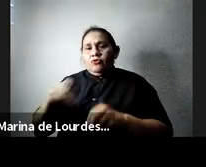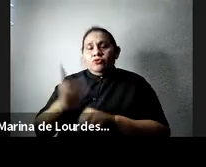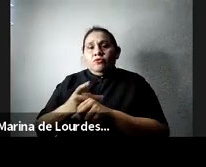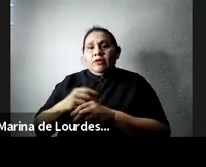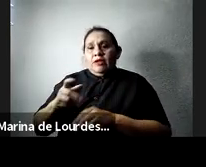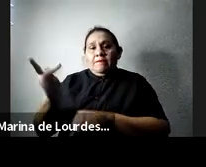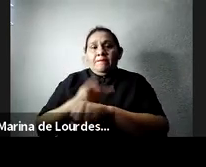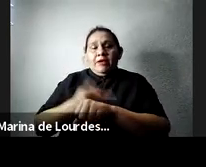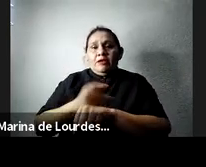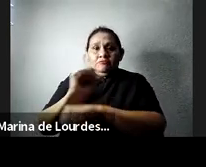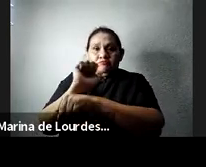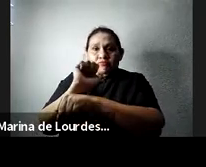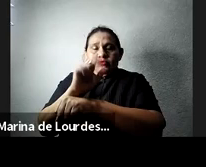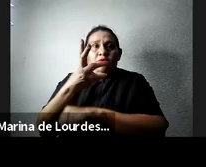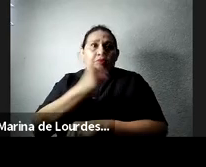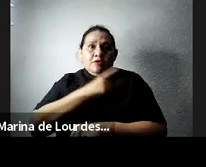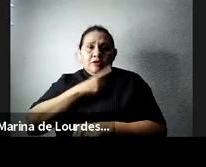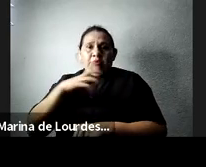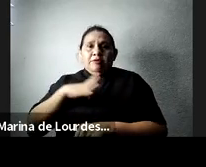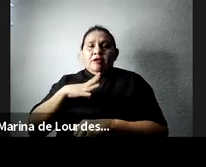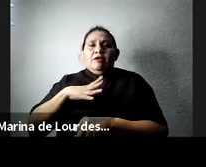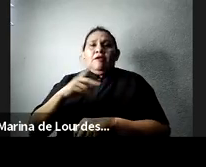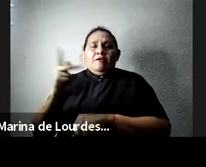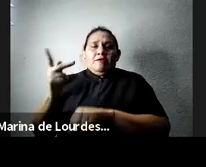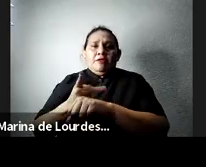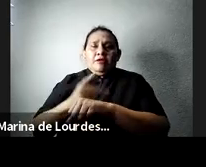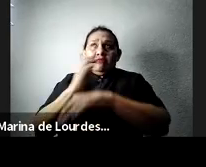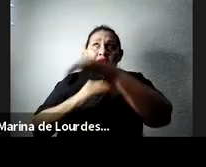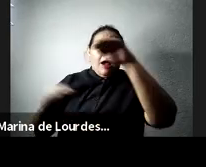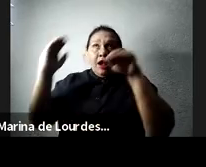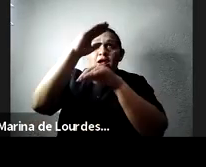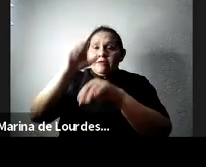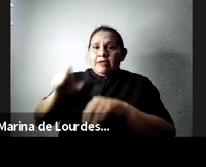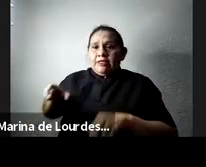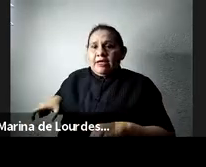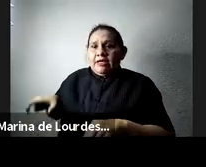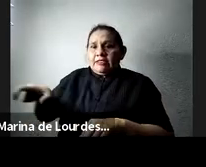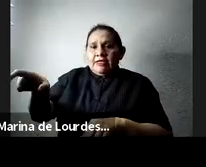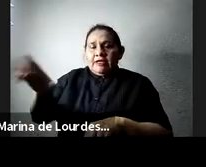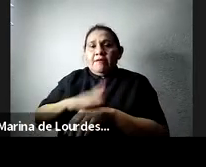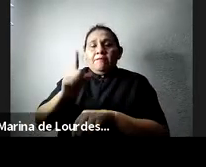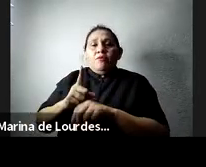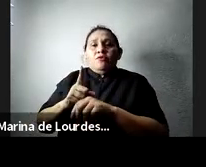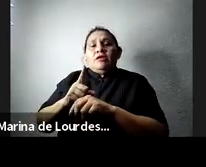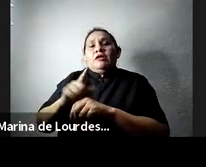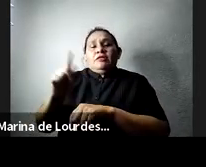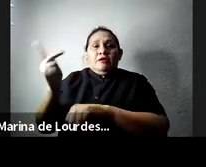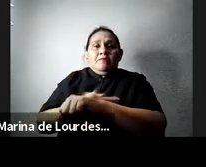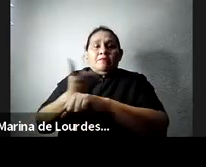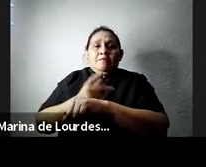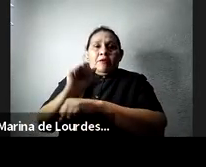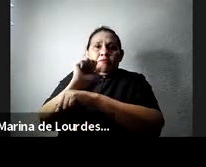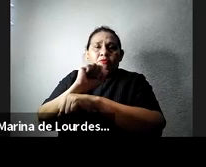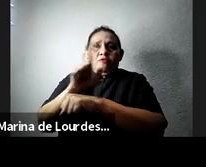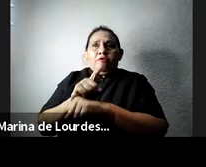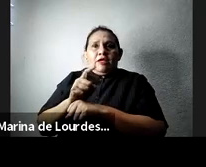vehicular. Debe de maniobrar arriba de la acera porque en el arroyo vehicular pues es muy peligroso, es una